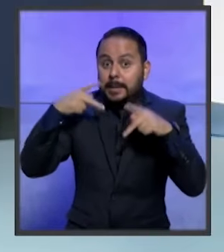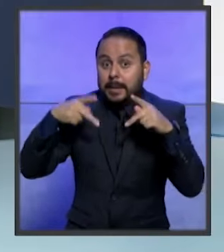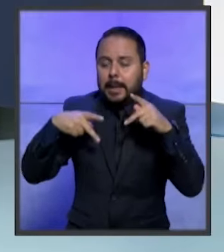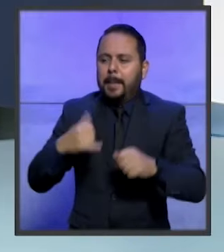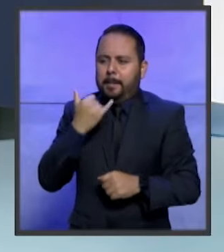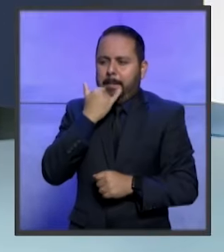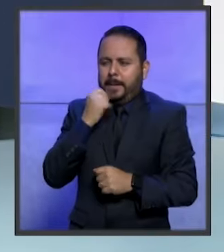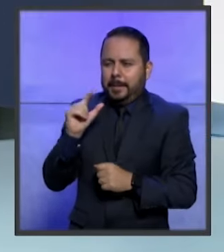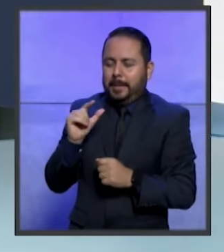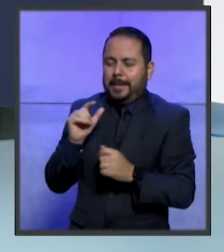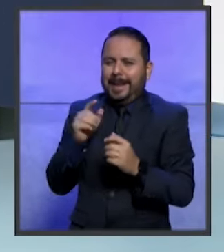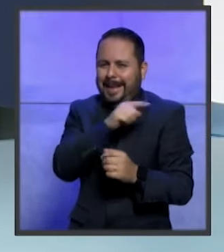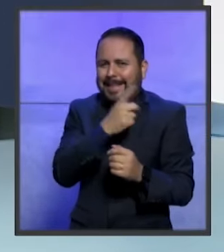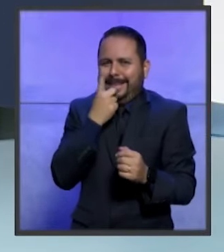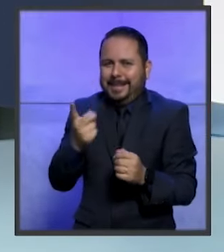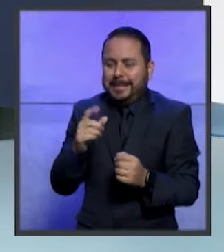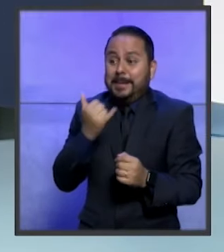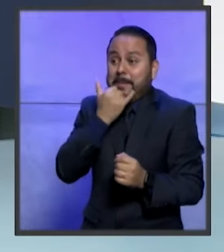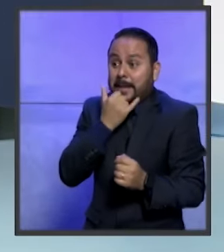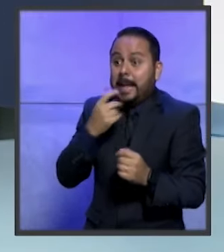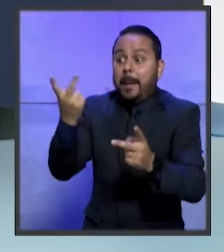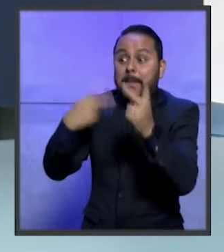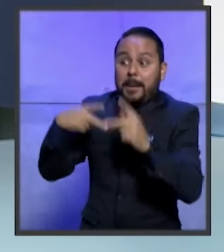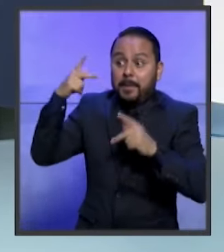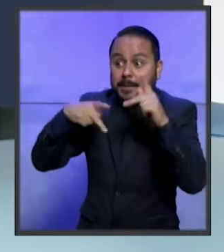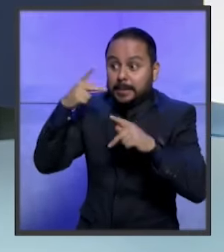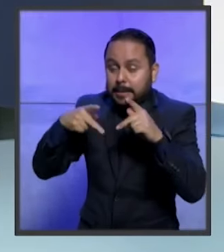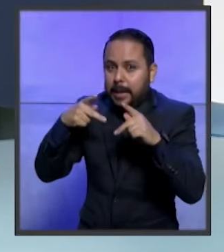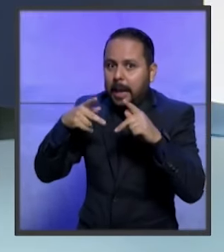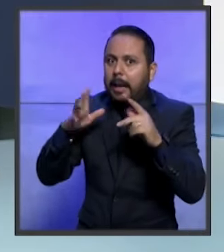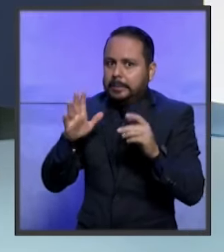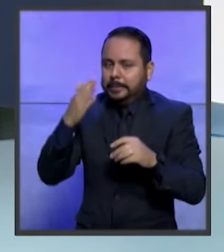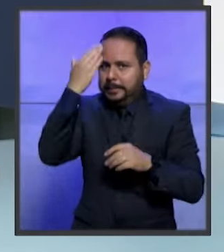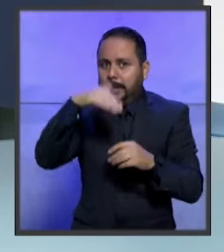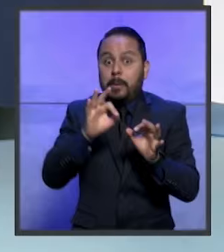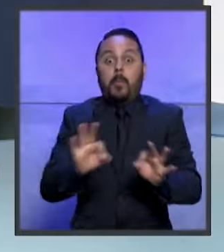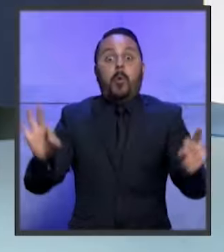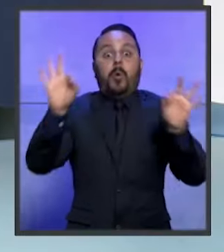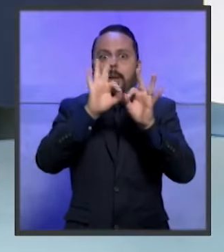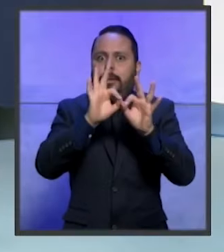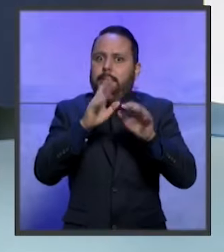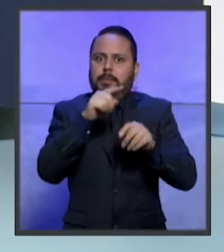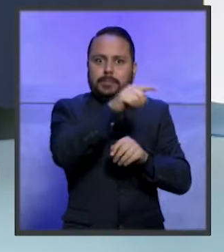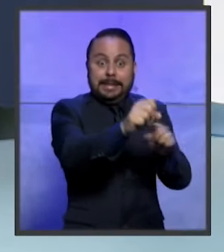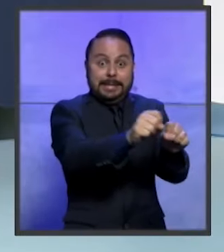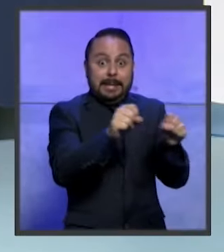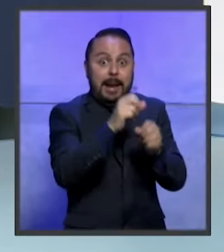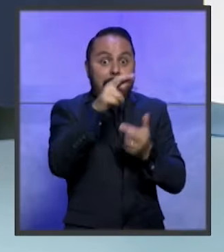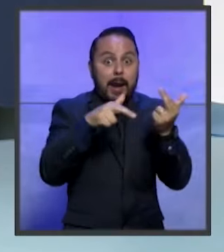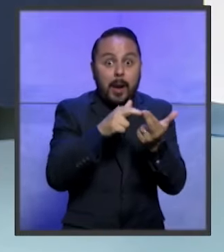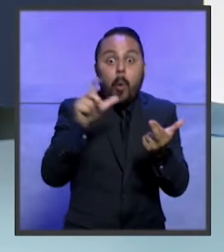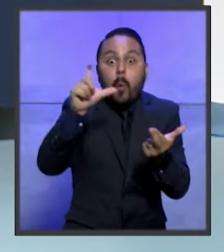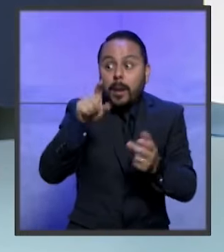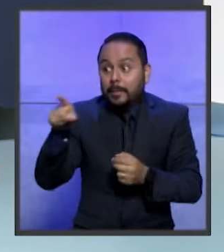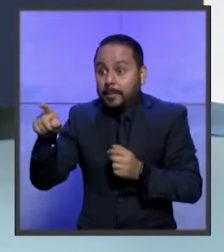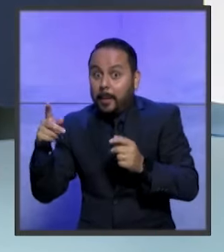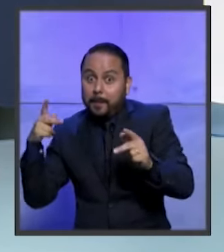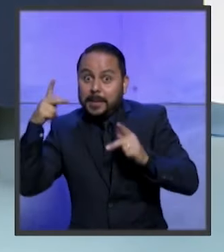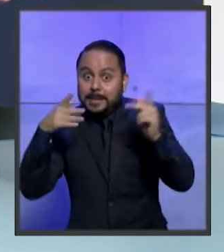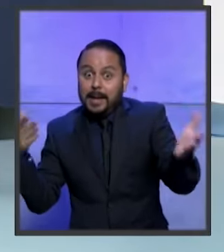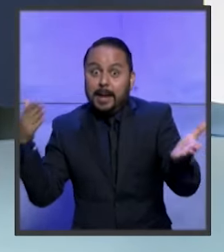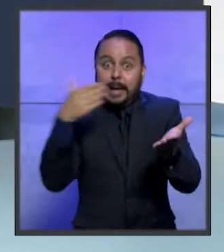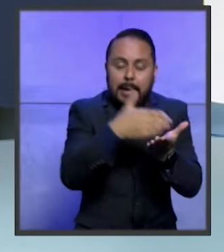Permíteme por favor porque tenemos a la visitaduría es es algo muy importante para las salas regionales lo destaco lo digo porque